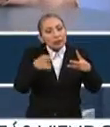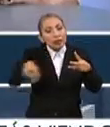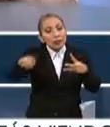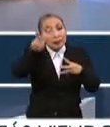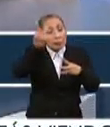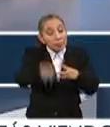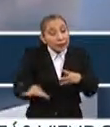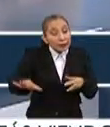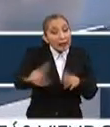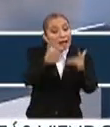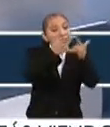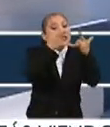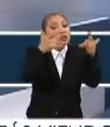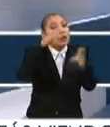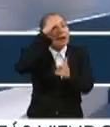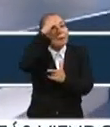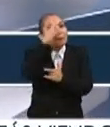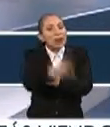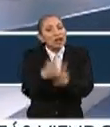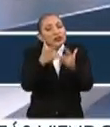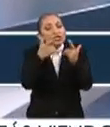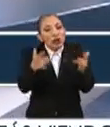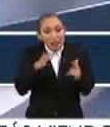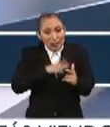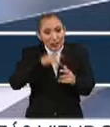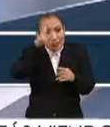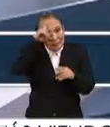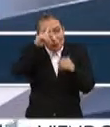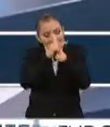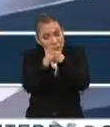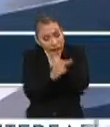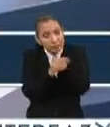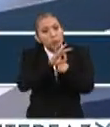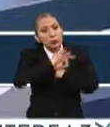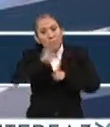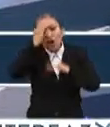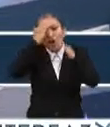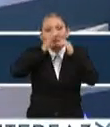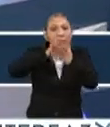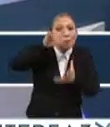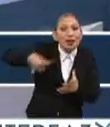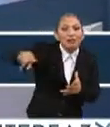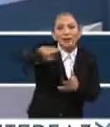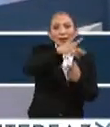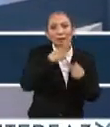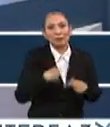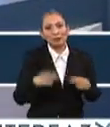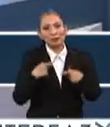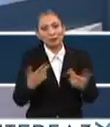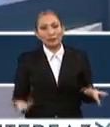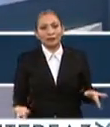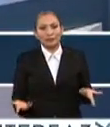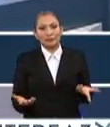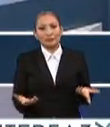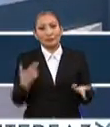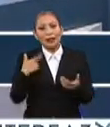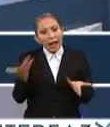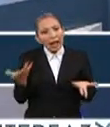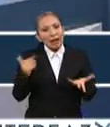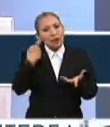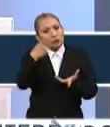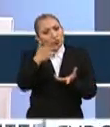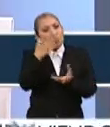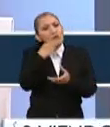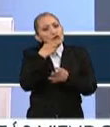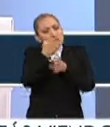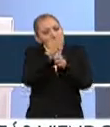que verdaderamente la historia de México, la historia de nuestro país, pues la pueda conocer la mayor parte de la ciudadanía, que nos